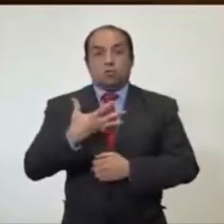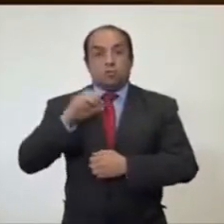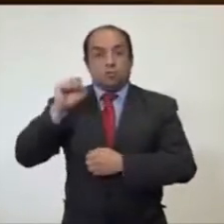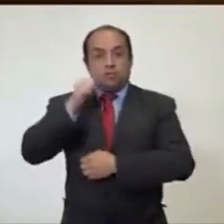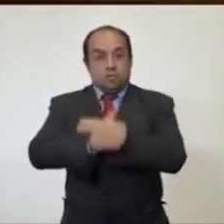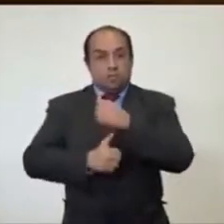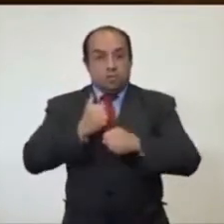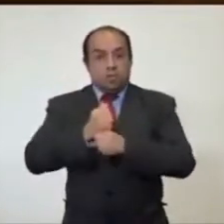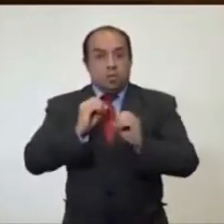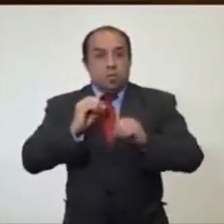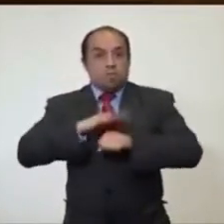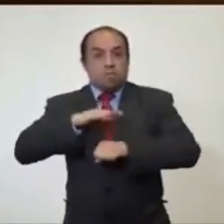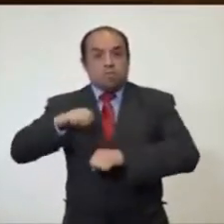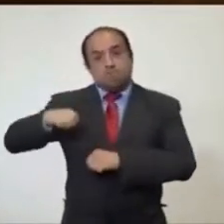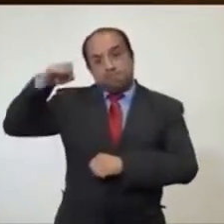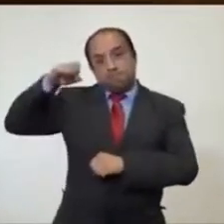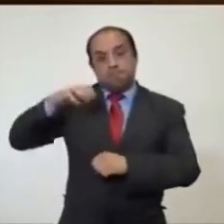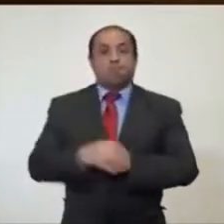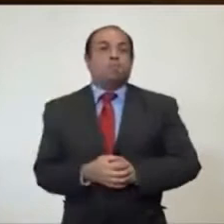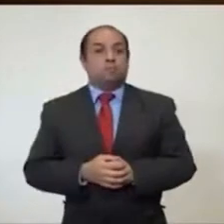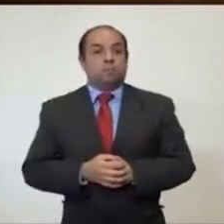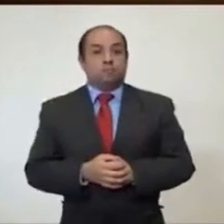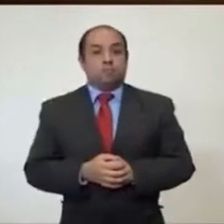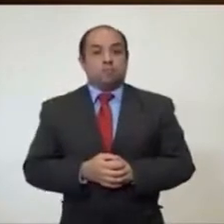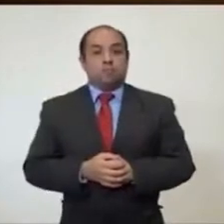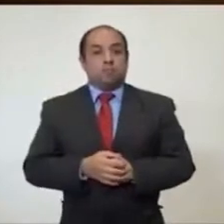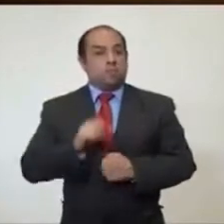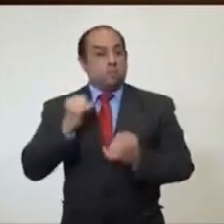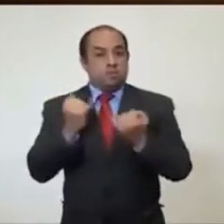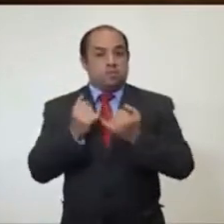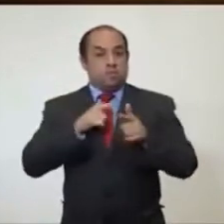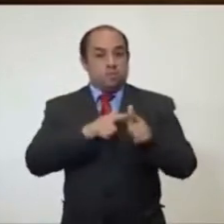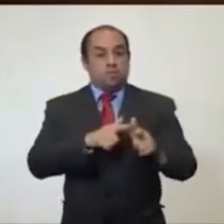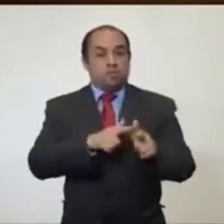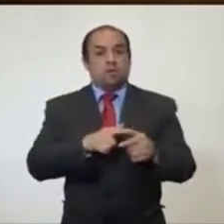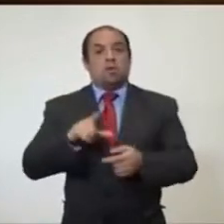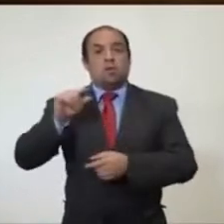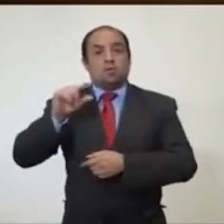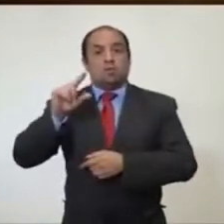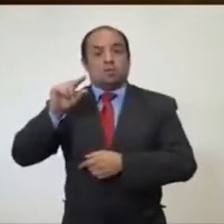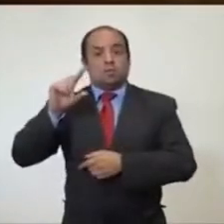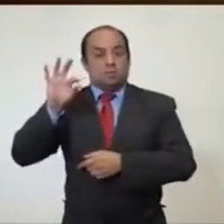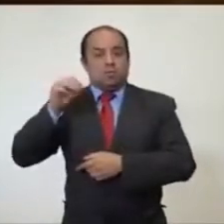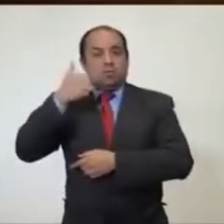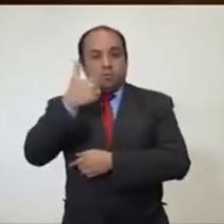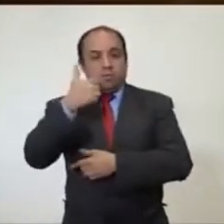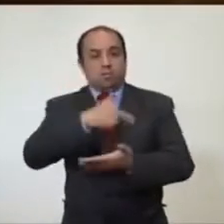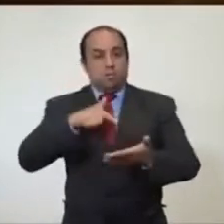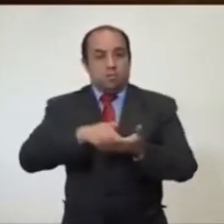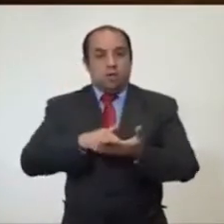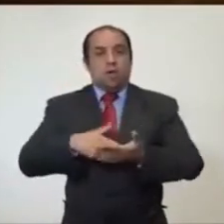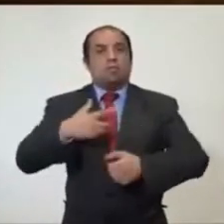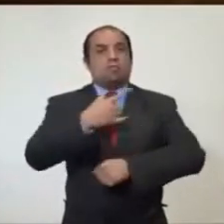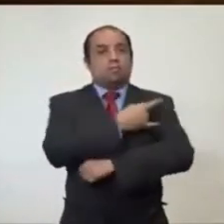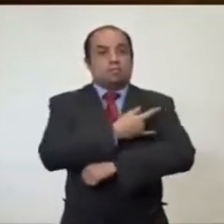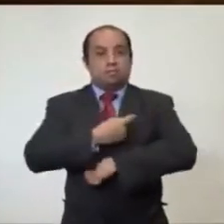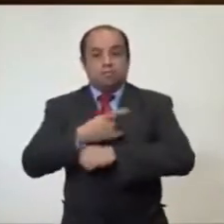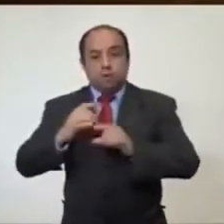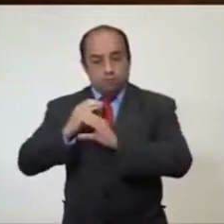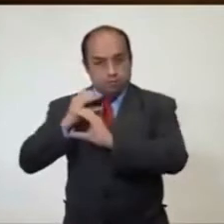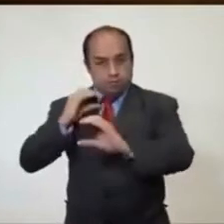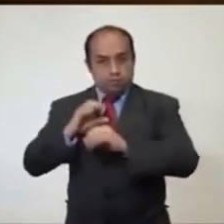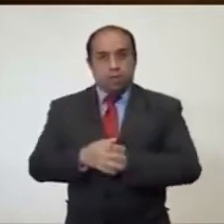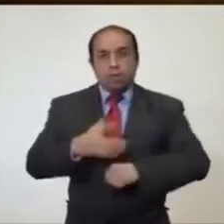60 años o más también continuarán las 46 brigadas móviles vacunando en asilos